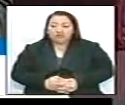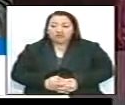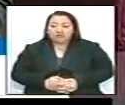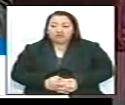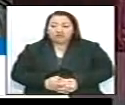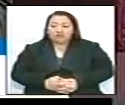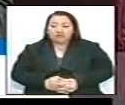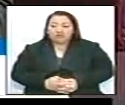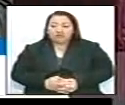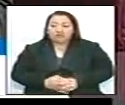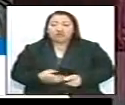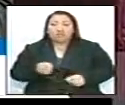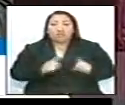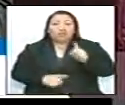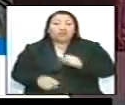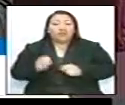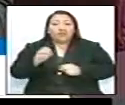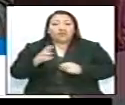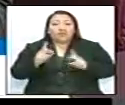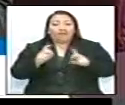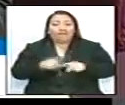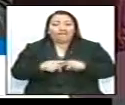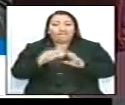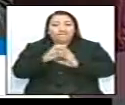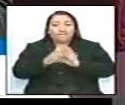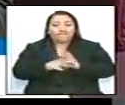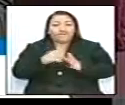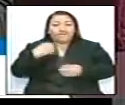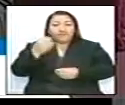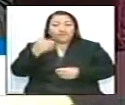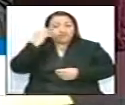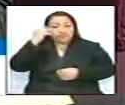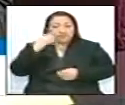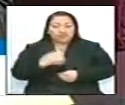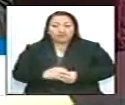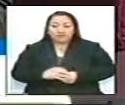decir, dependiendo del constitucionalista que opina,